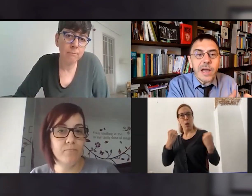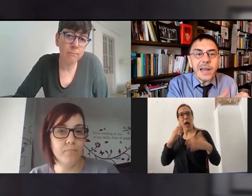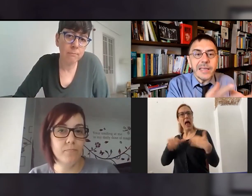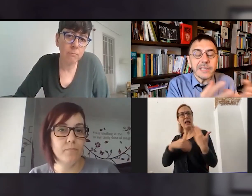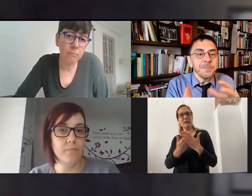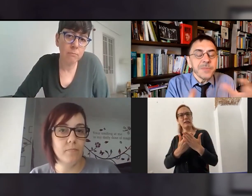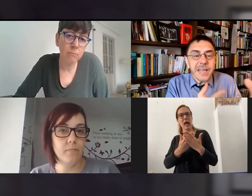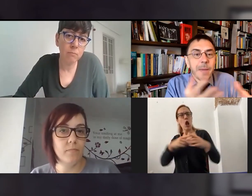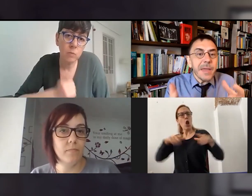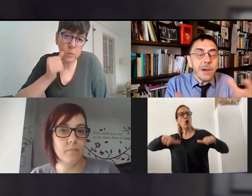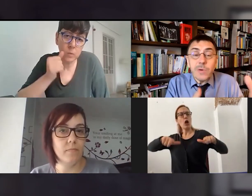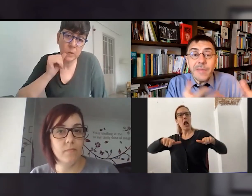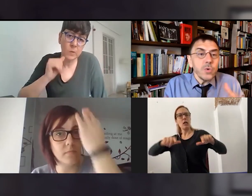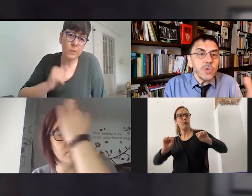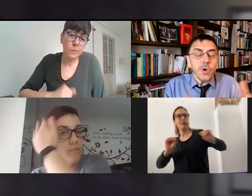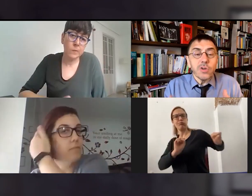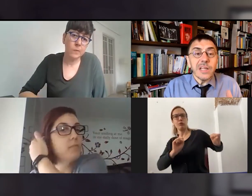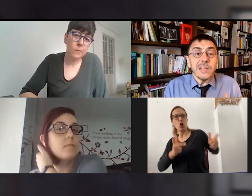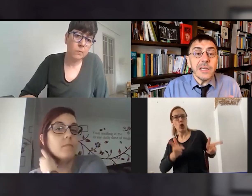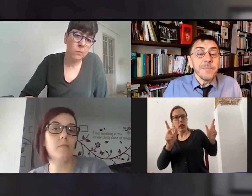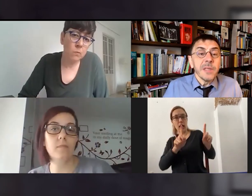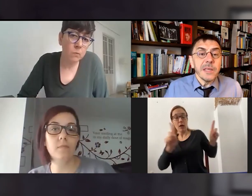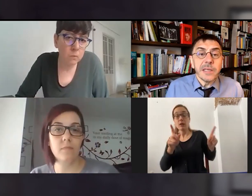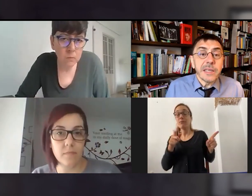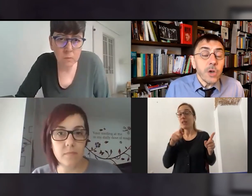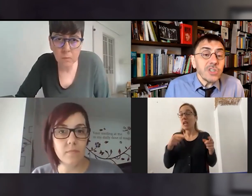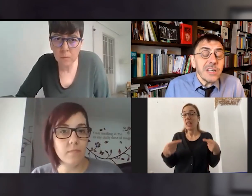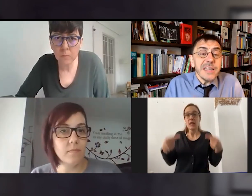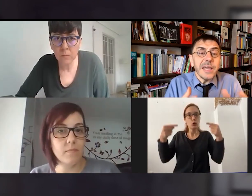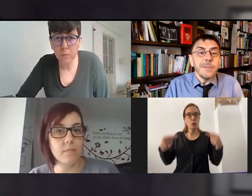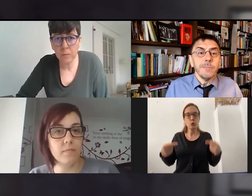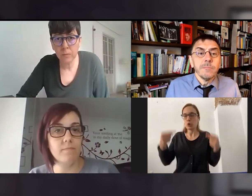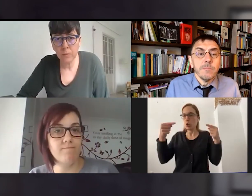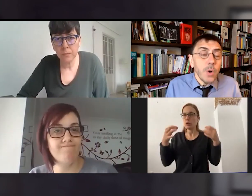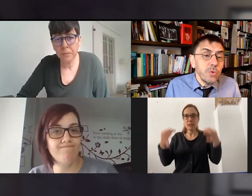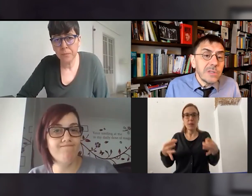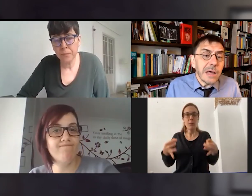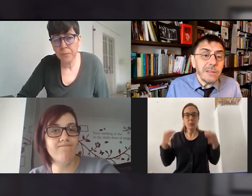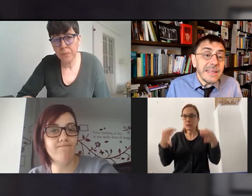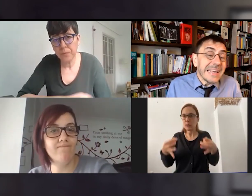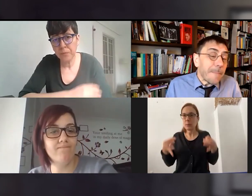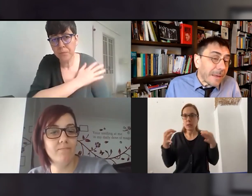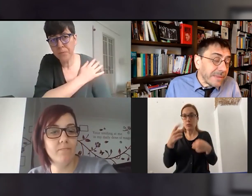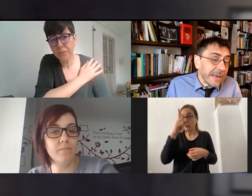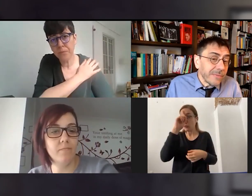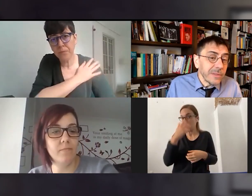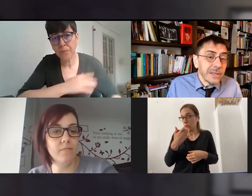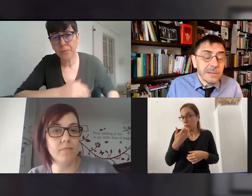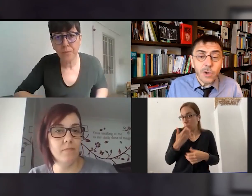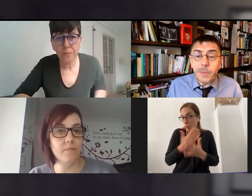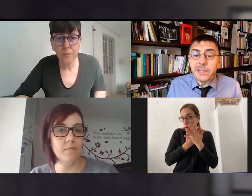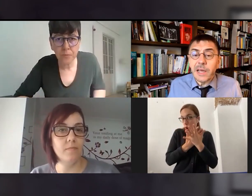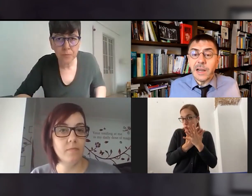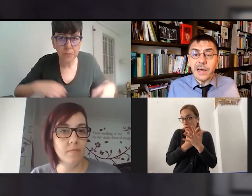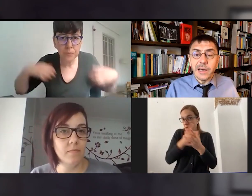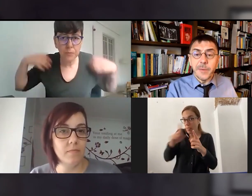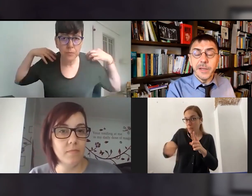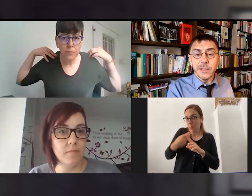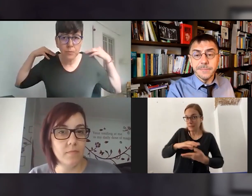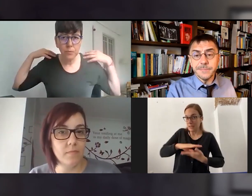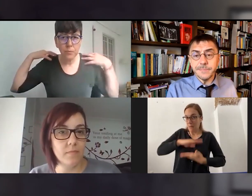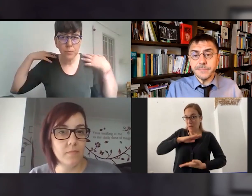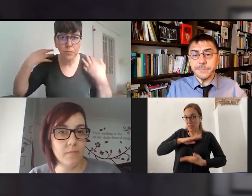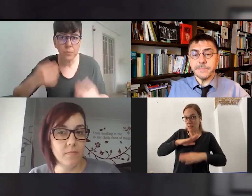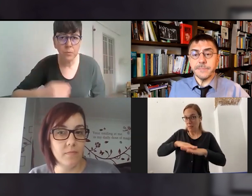los locales. Y ahí había una discusión constante que no sé si hay voluntad y capacidad de solventarla,